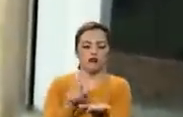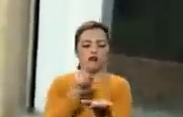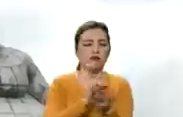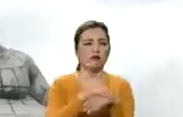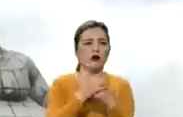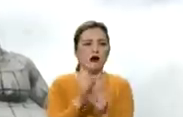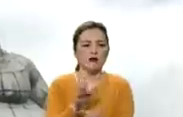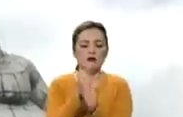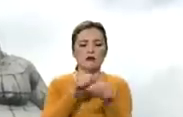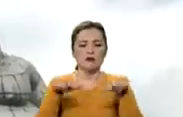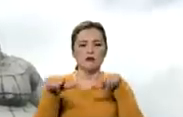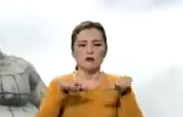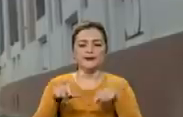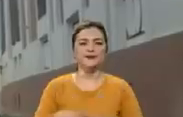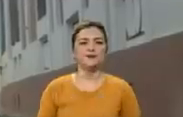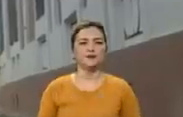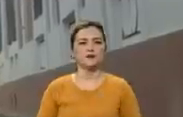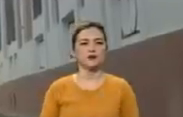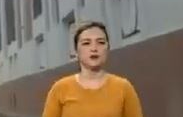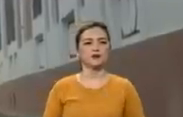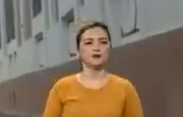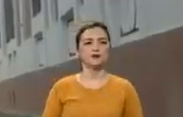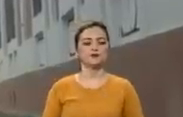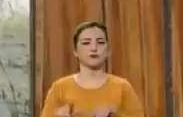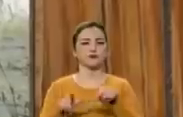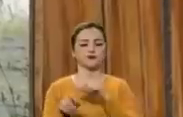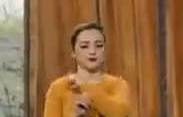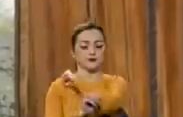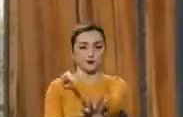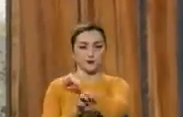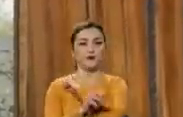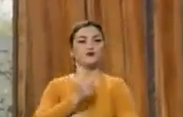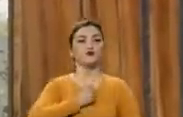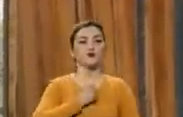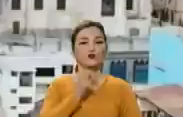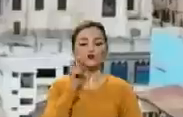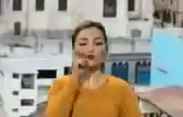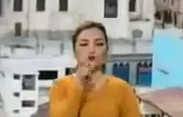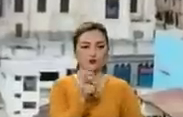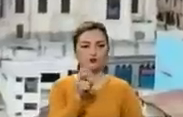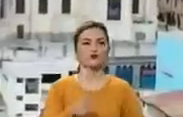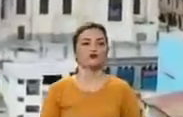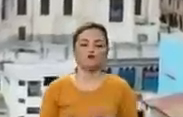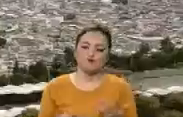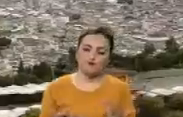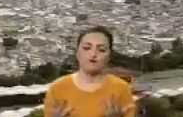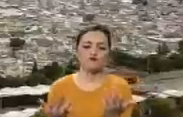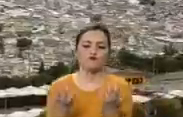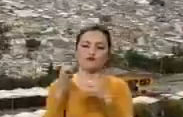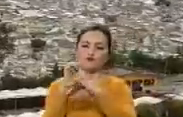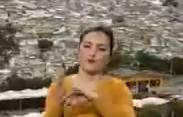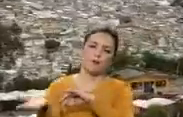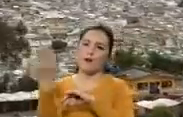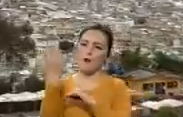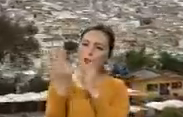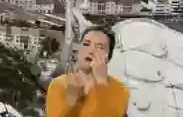de recuperar estos espacios, por lo que el sector le apuesta a la promoción del turismo local. Es decir, intentará que los